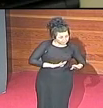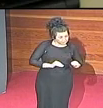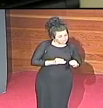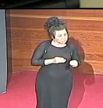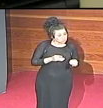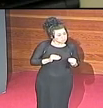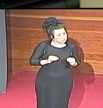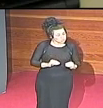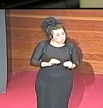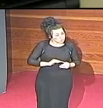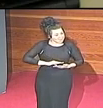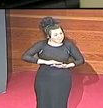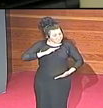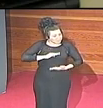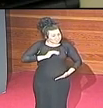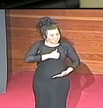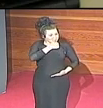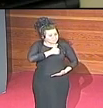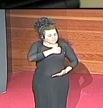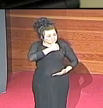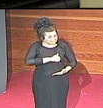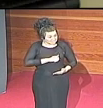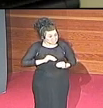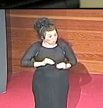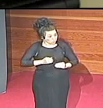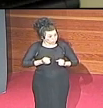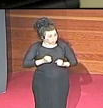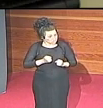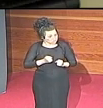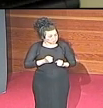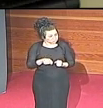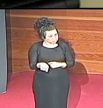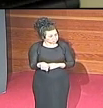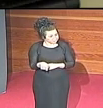la capacidad de resistencia de un actor que obviamente